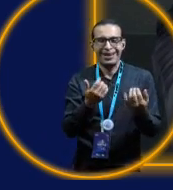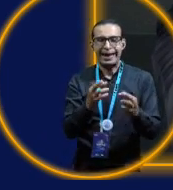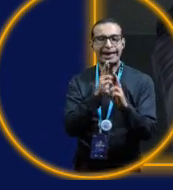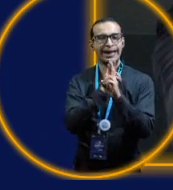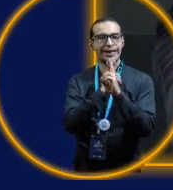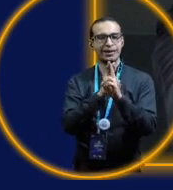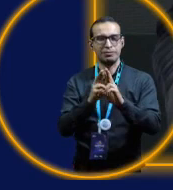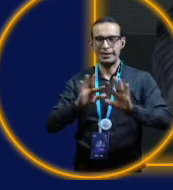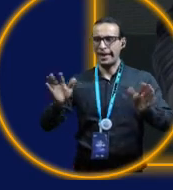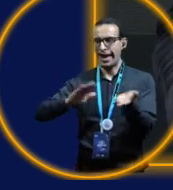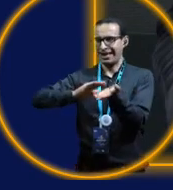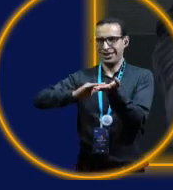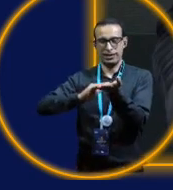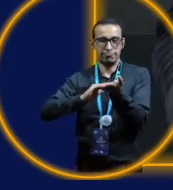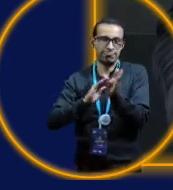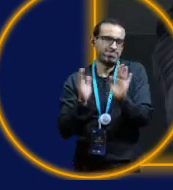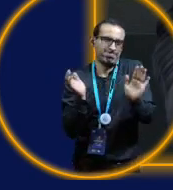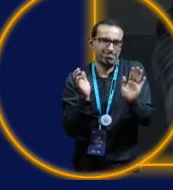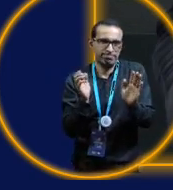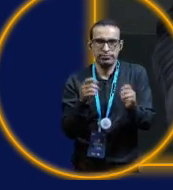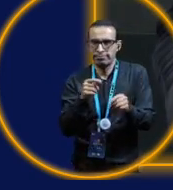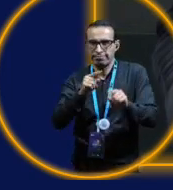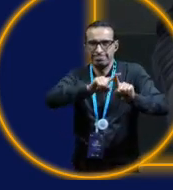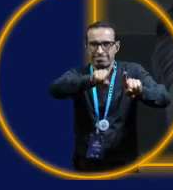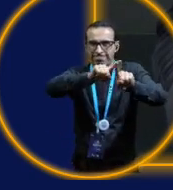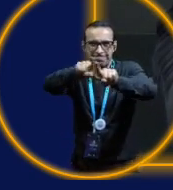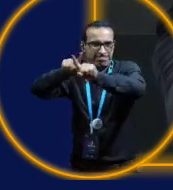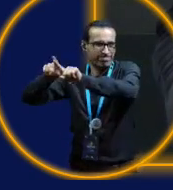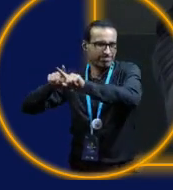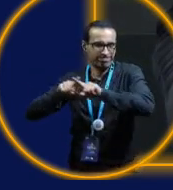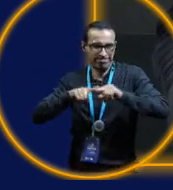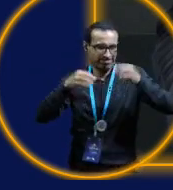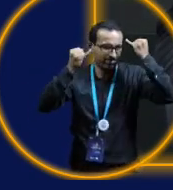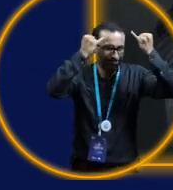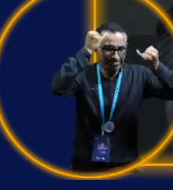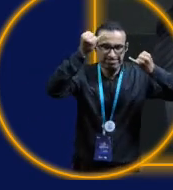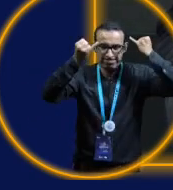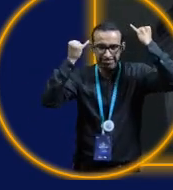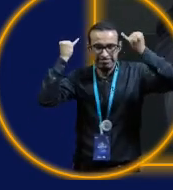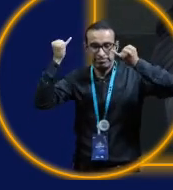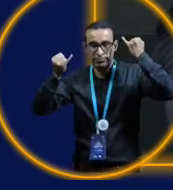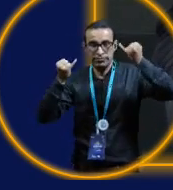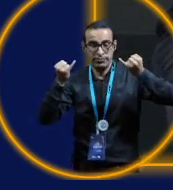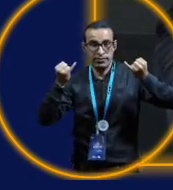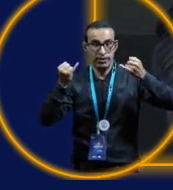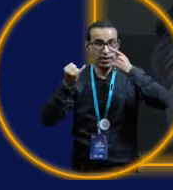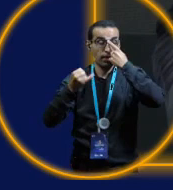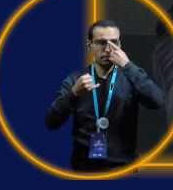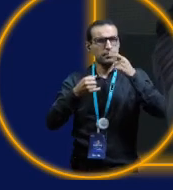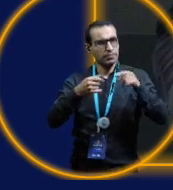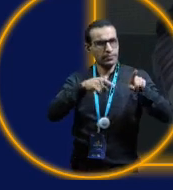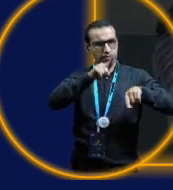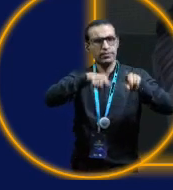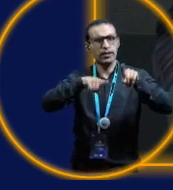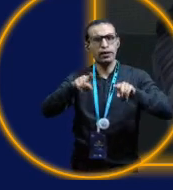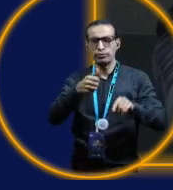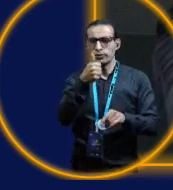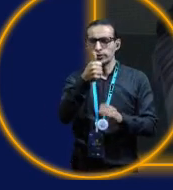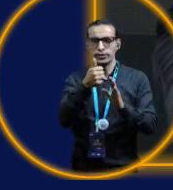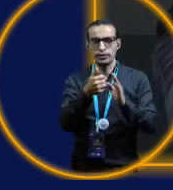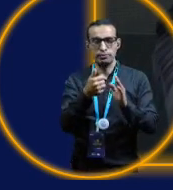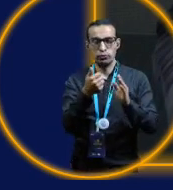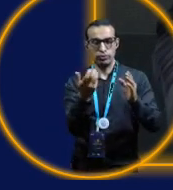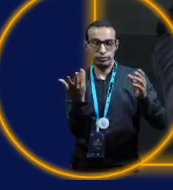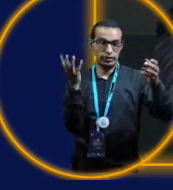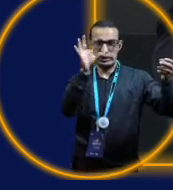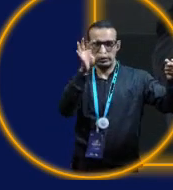mejor respuesta salvo que hay algunos artistas unos músicos que eran muy buenos en tiktok ellos les